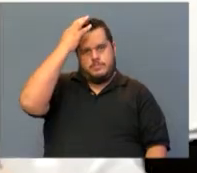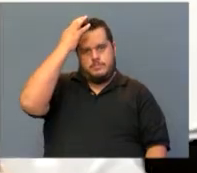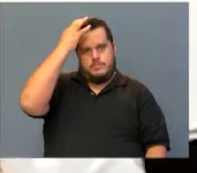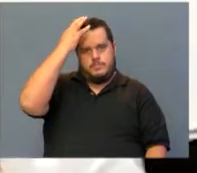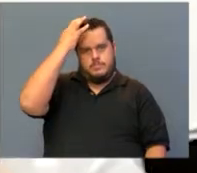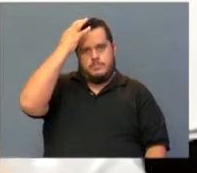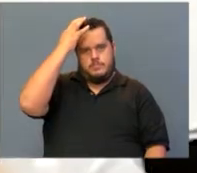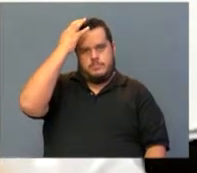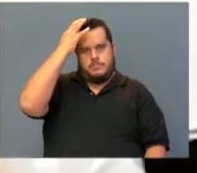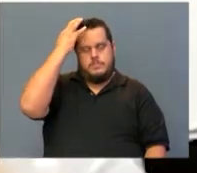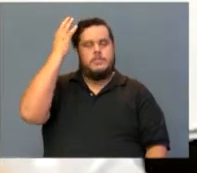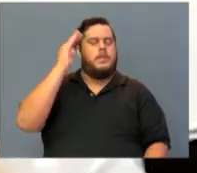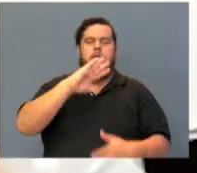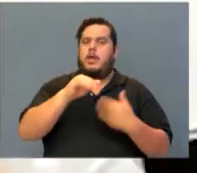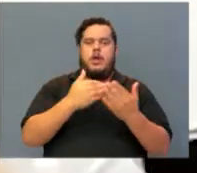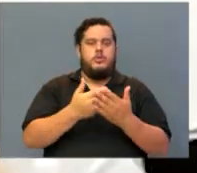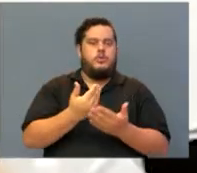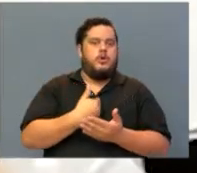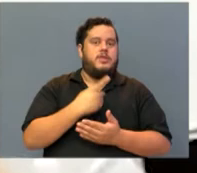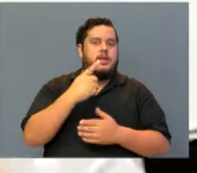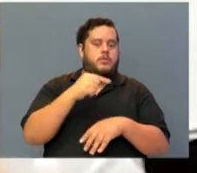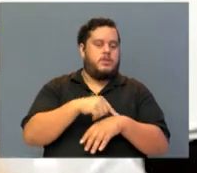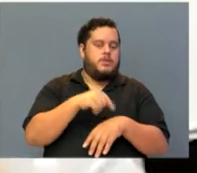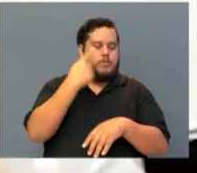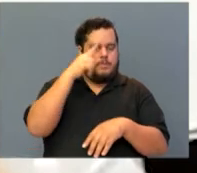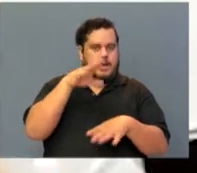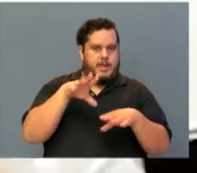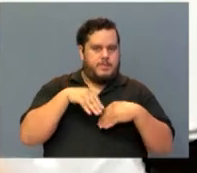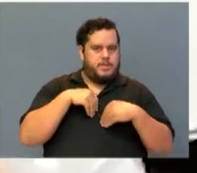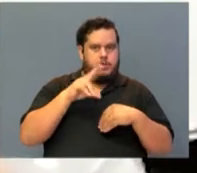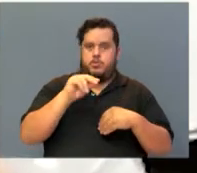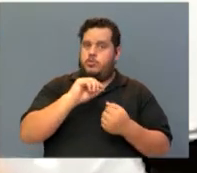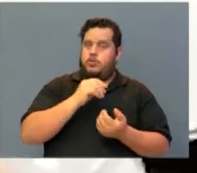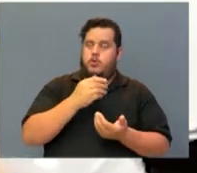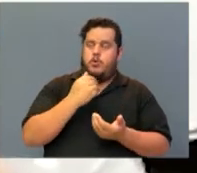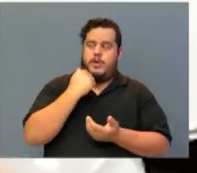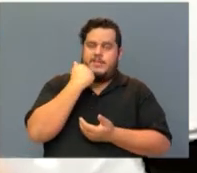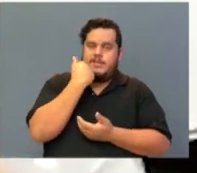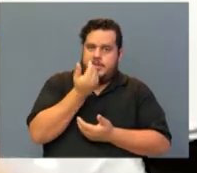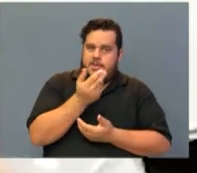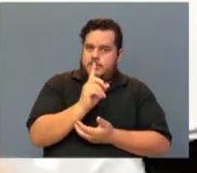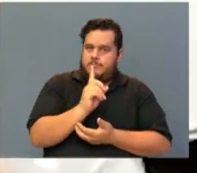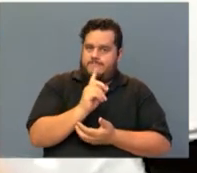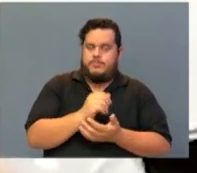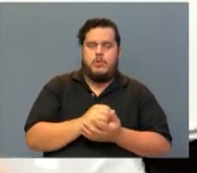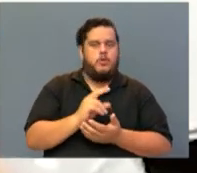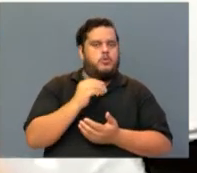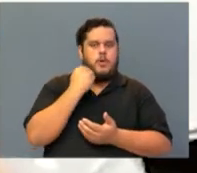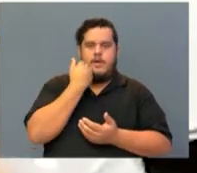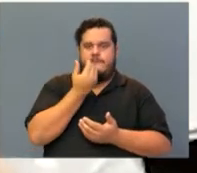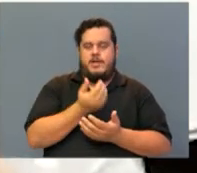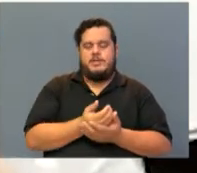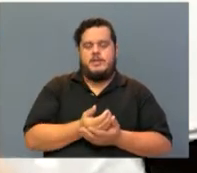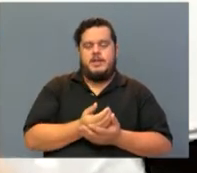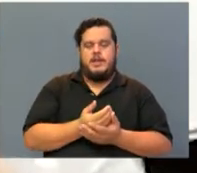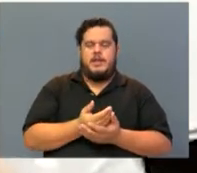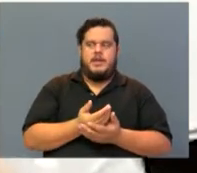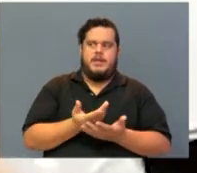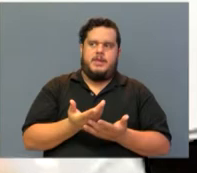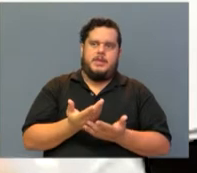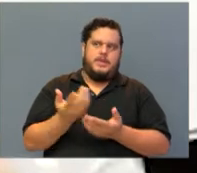Todo tiene un tiempo para poder adaptarse. No es sencillo, no es fácil venirse